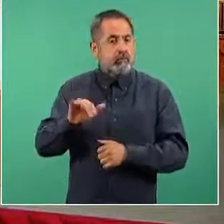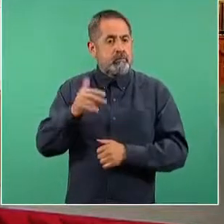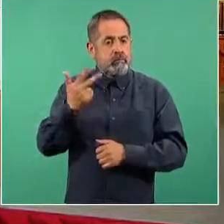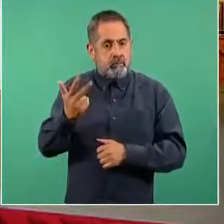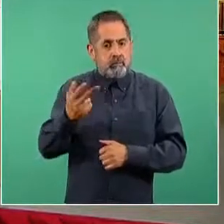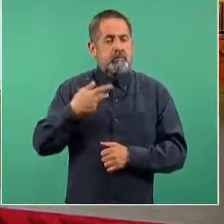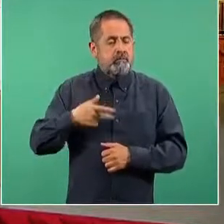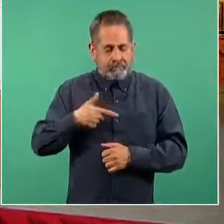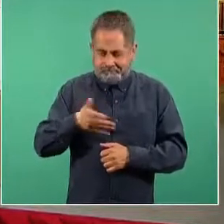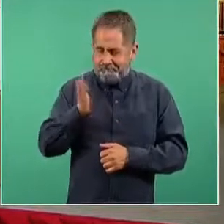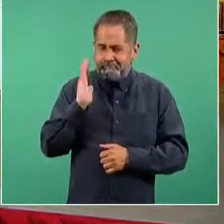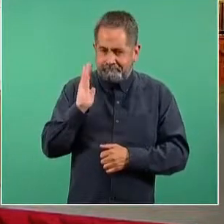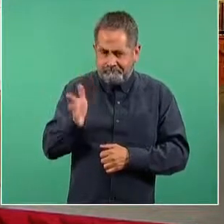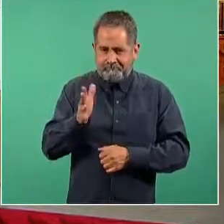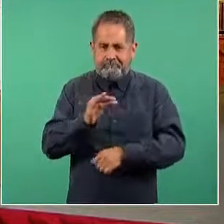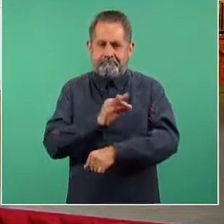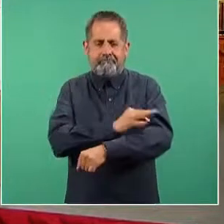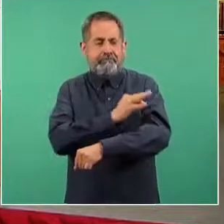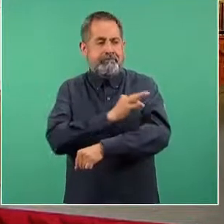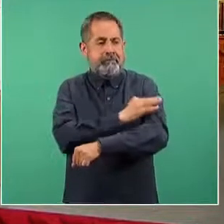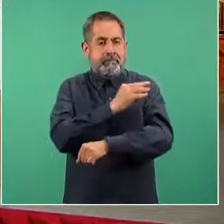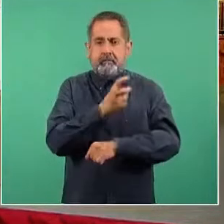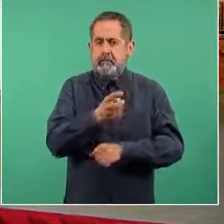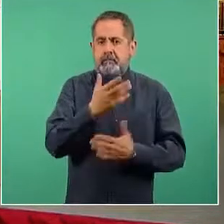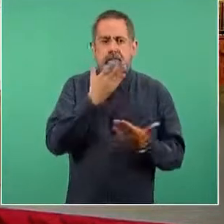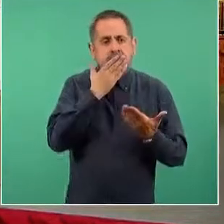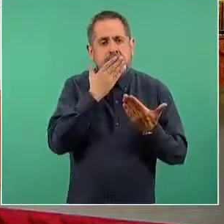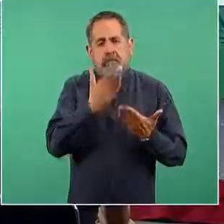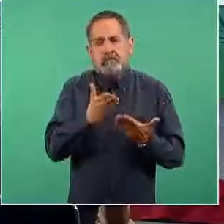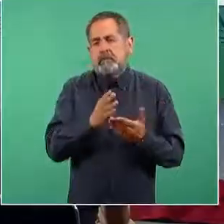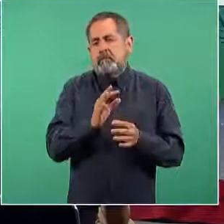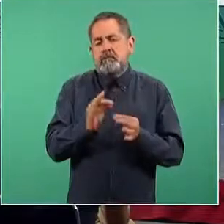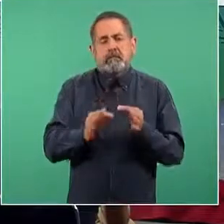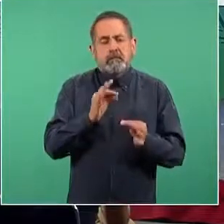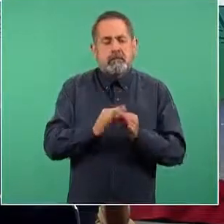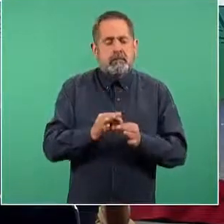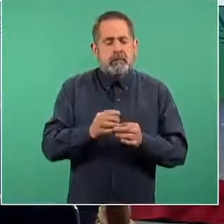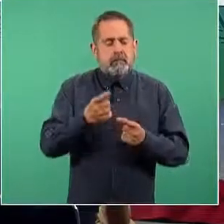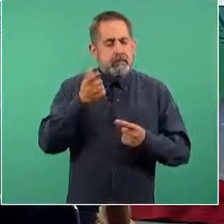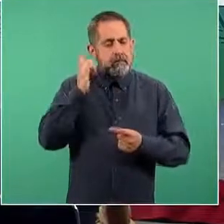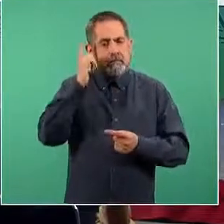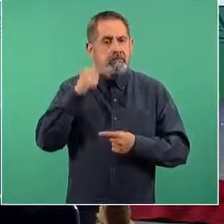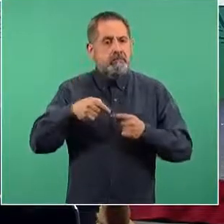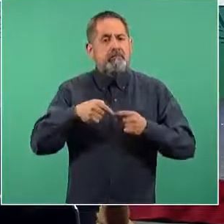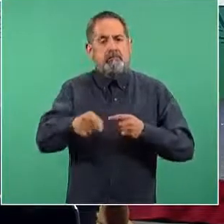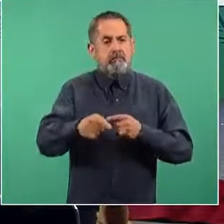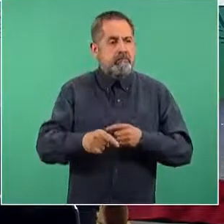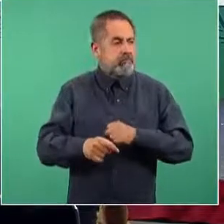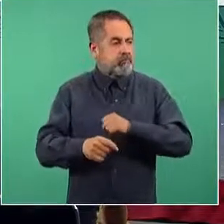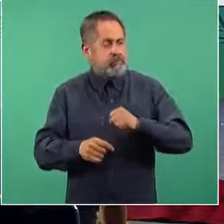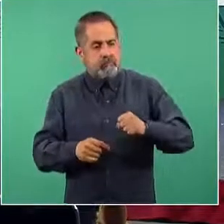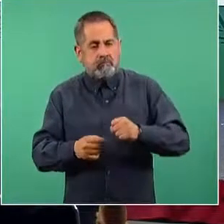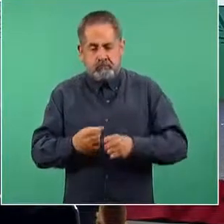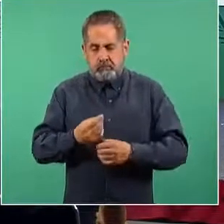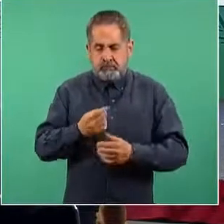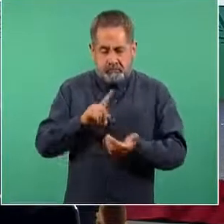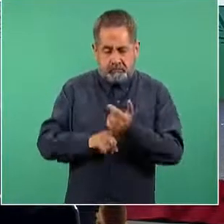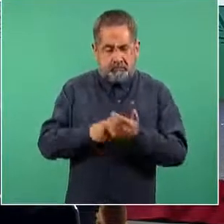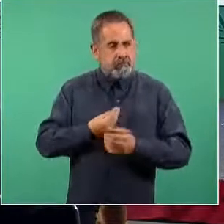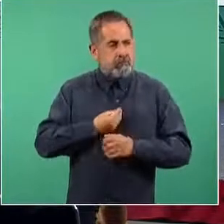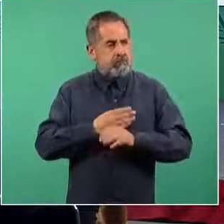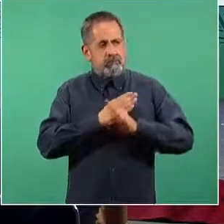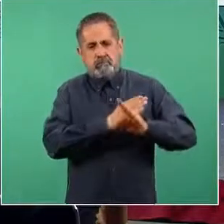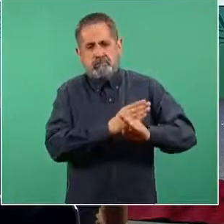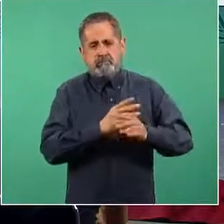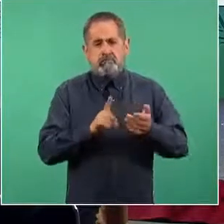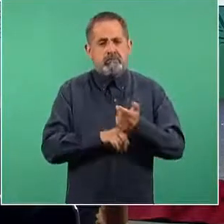1.664.658, porque este grupo de personas, pues bueno, son las que tienen toda la mejor expectativa de ser personas protegidas, que por lo